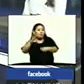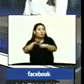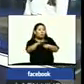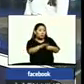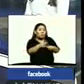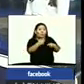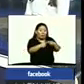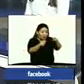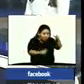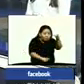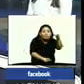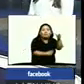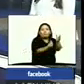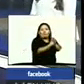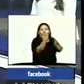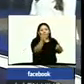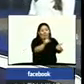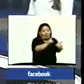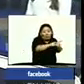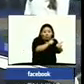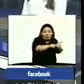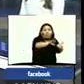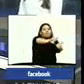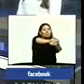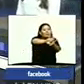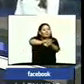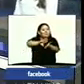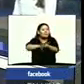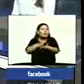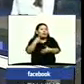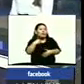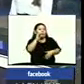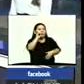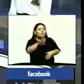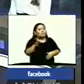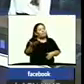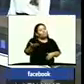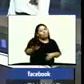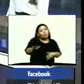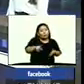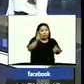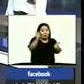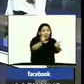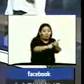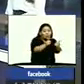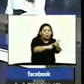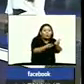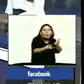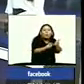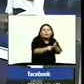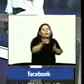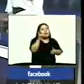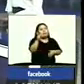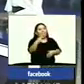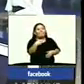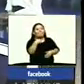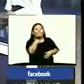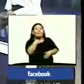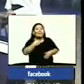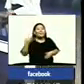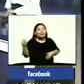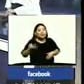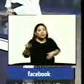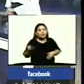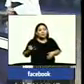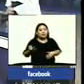Pero si el presupuesto incluye deuda y se hablaba de que hay deuda incluida en este presupuesto, ahí el panorama cambia porque se tienen que